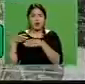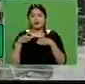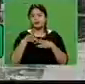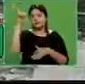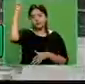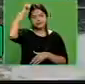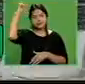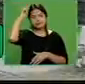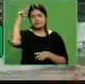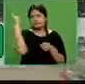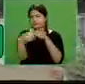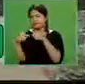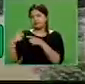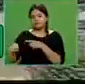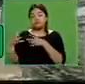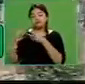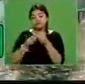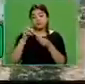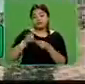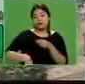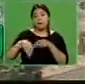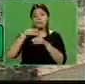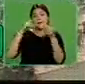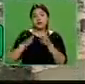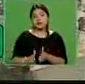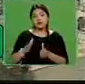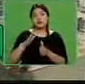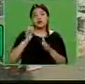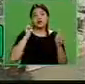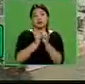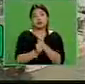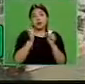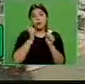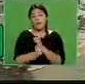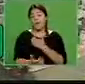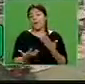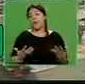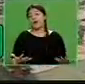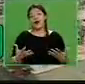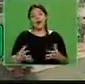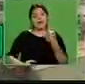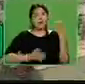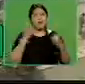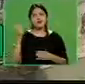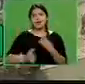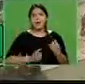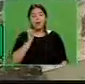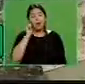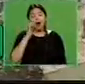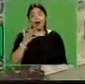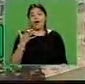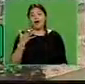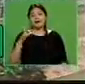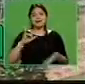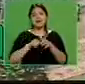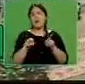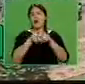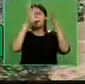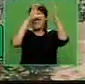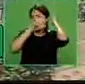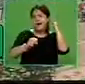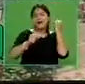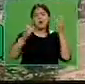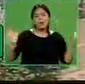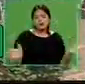Yecuana, Baniba, Curripaco. Me acompañó la ministra Alejandra Benítez, que estaba súper emocionada. Ella decía que era una embajadora más y